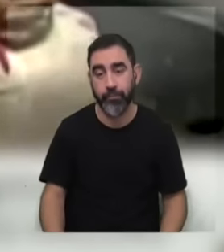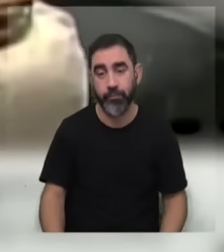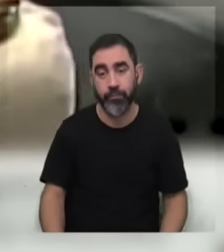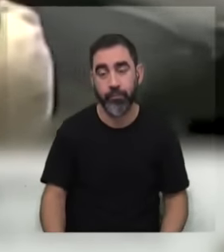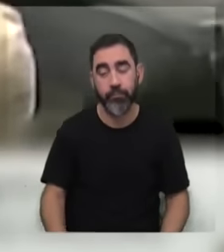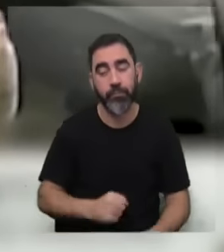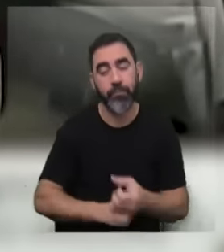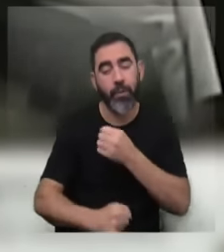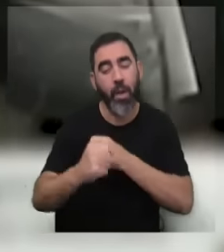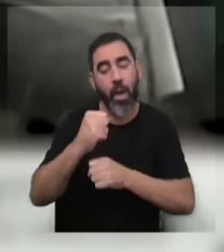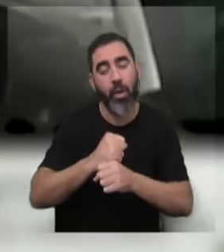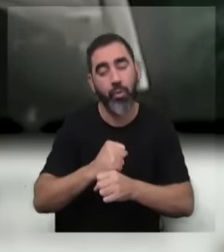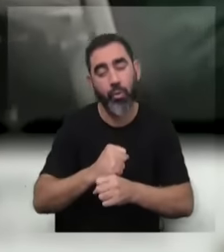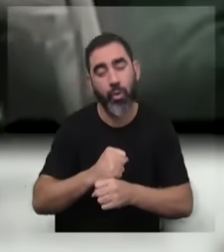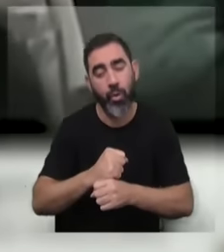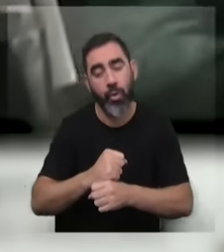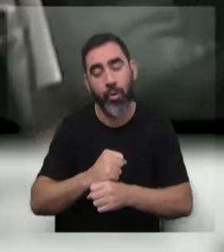año